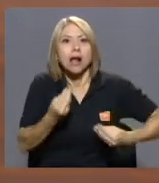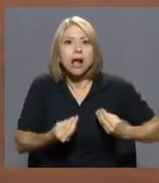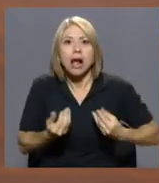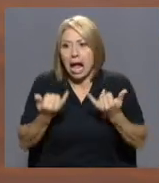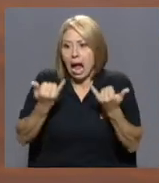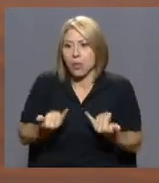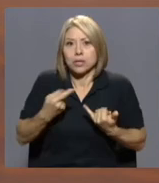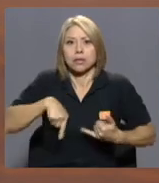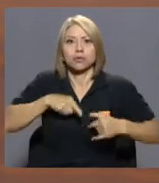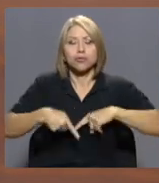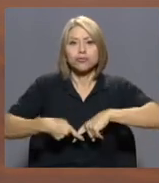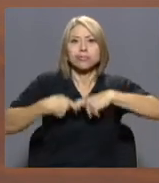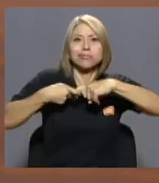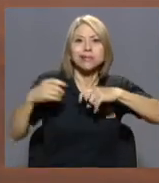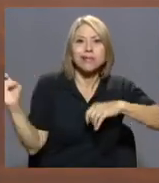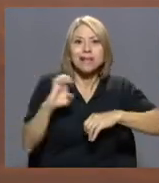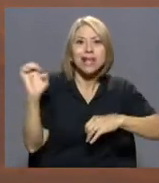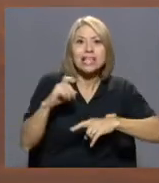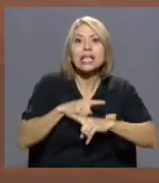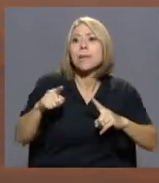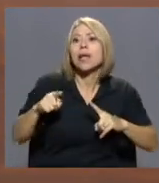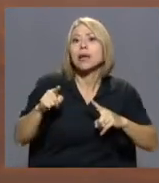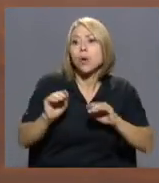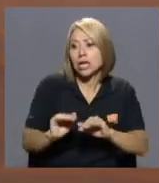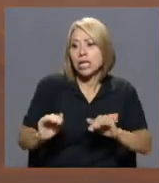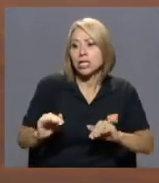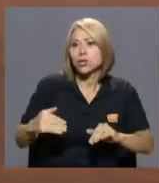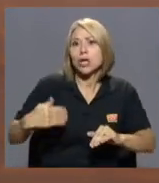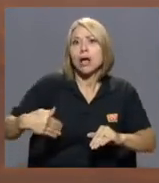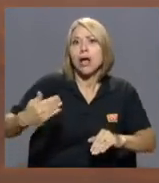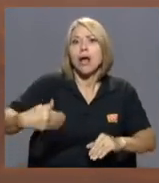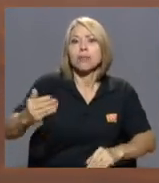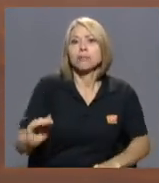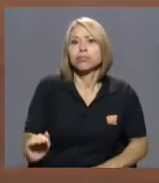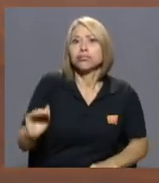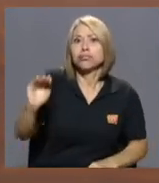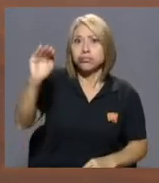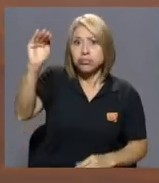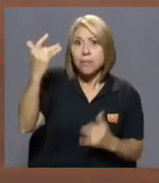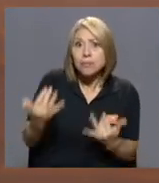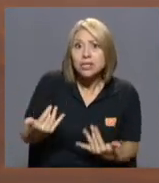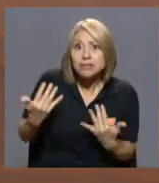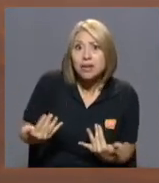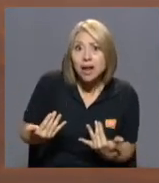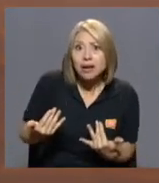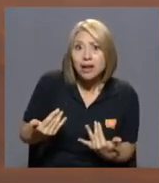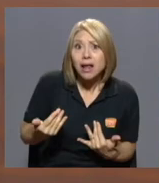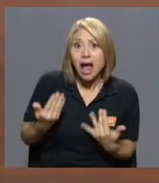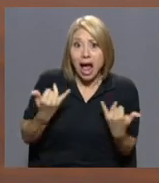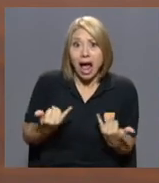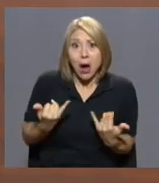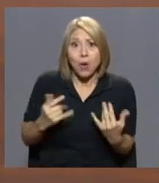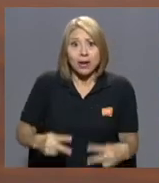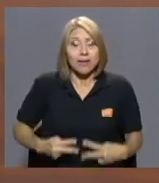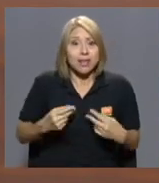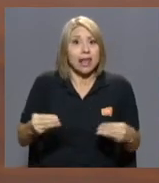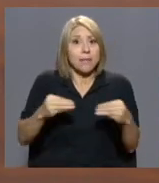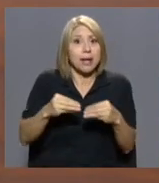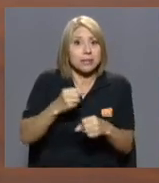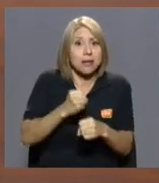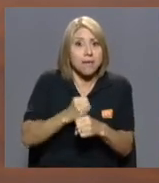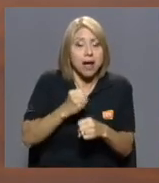vamos a esperar a que lleguen a nuestra edad, que más o menos es en la vida productiva en donde más suicidios presentamos, ¿verdad? Hay más hombres,